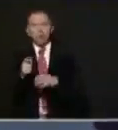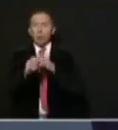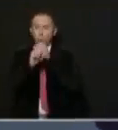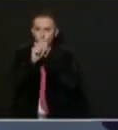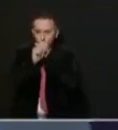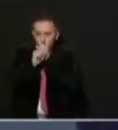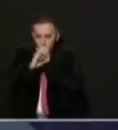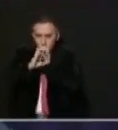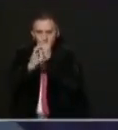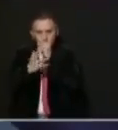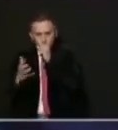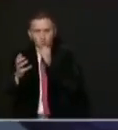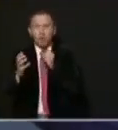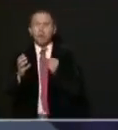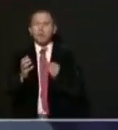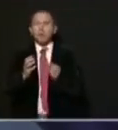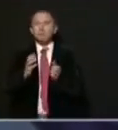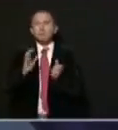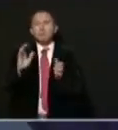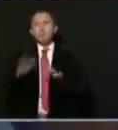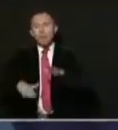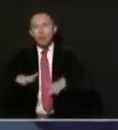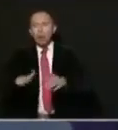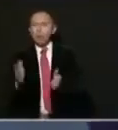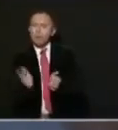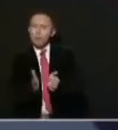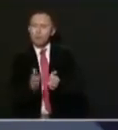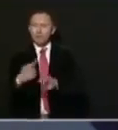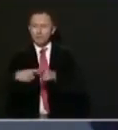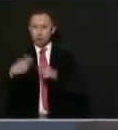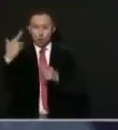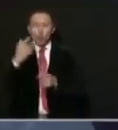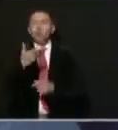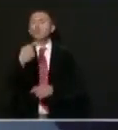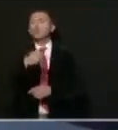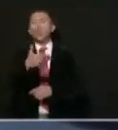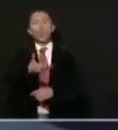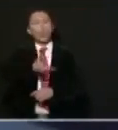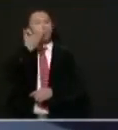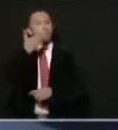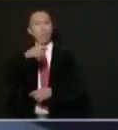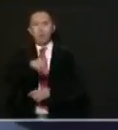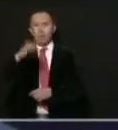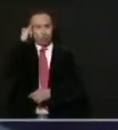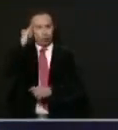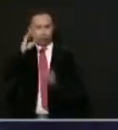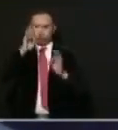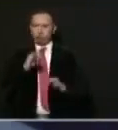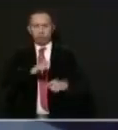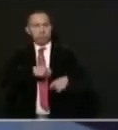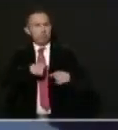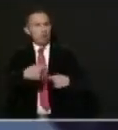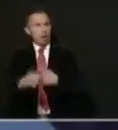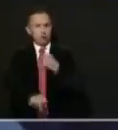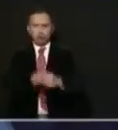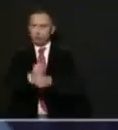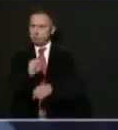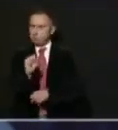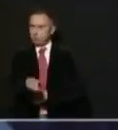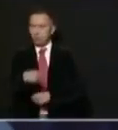la chirimía, el tambor, que son los instrumentos tradicionales de los representantes de los pueblos indígenas. Y que crea una atmósfera